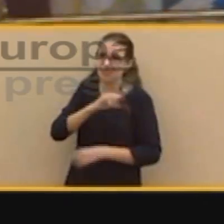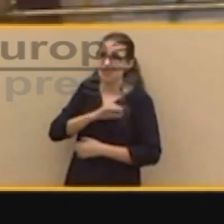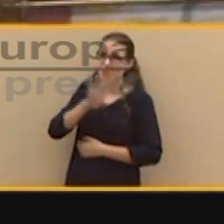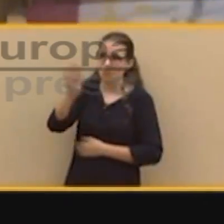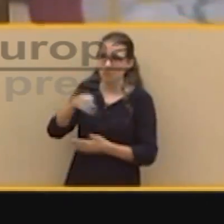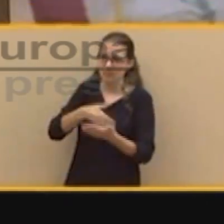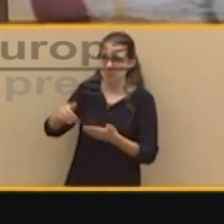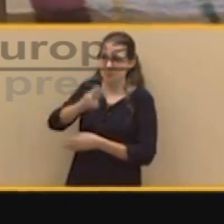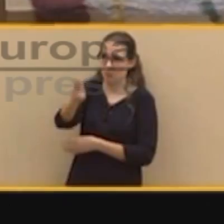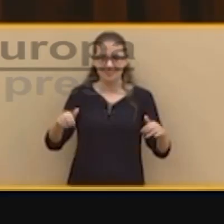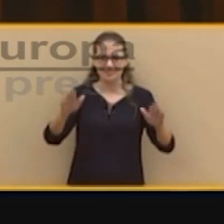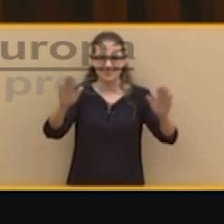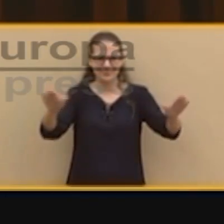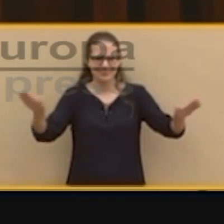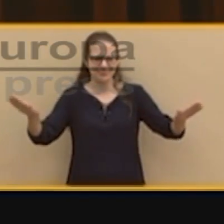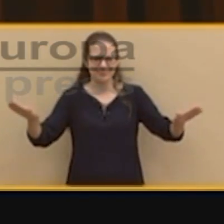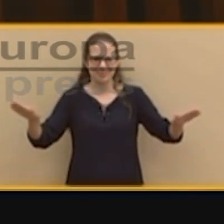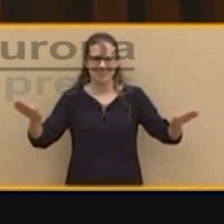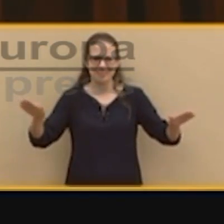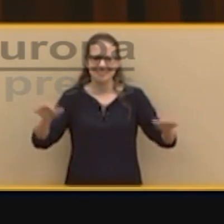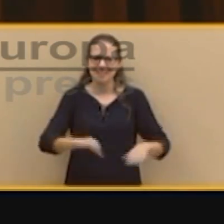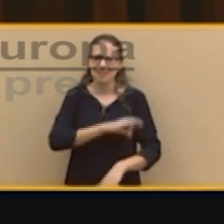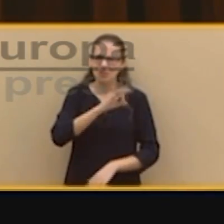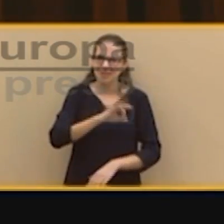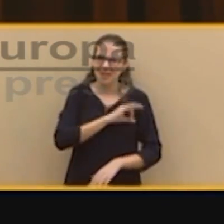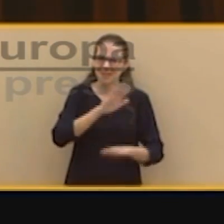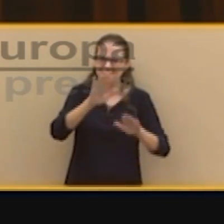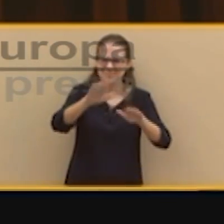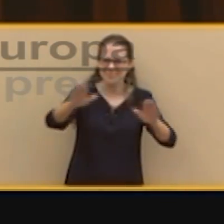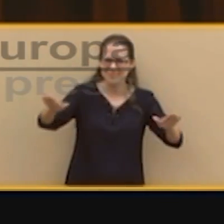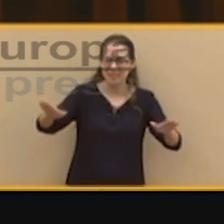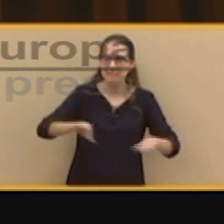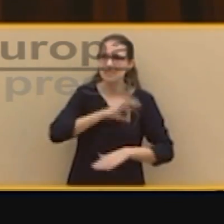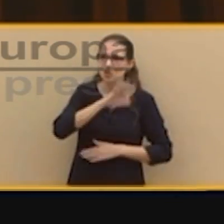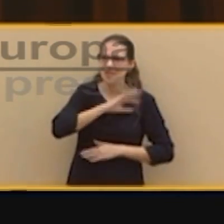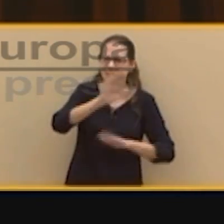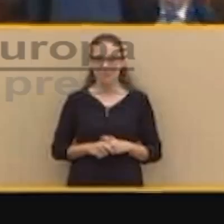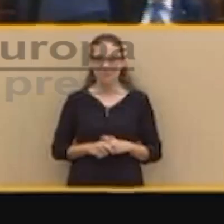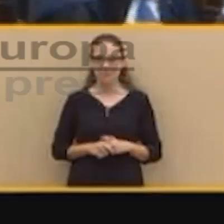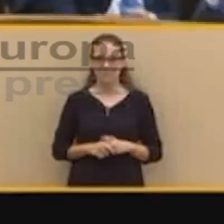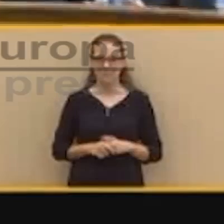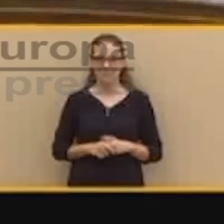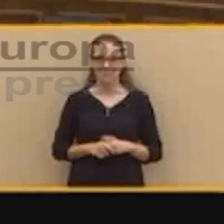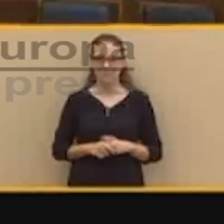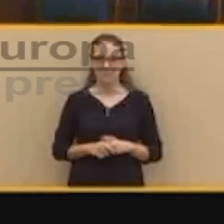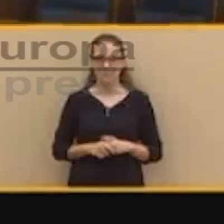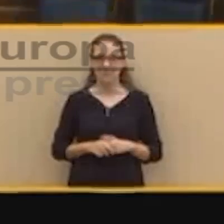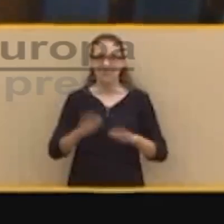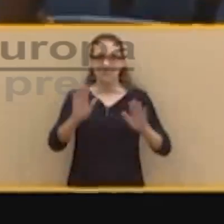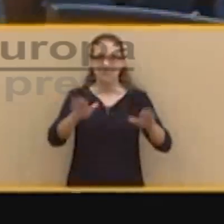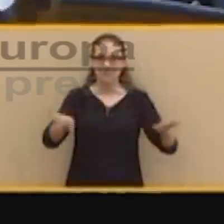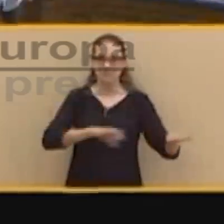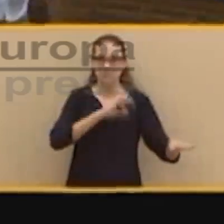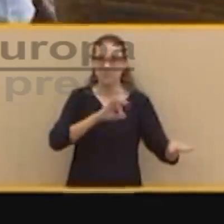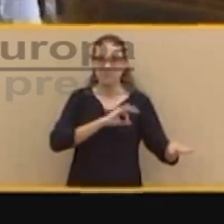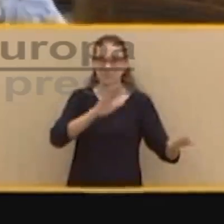su parte, Pastor ha rechazado la petición de Iglesias. Señorías, guarden silencio. Podemos ha protestado de